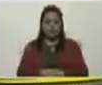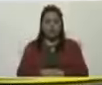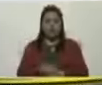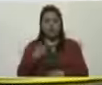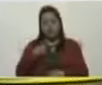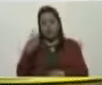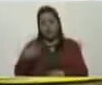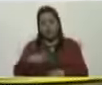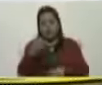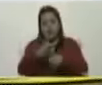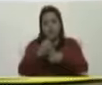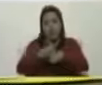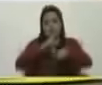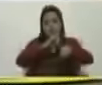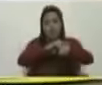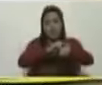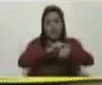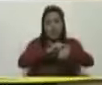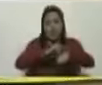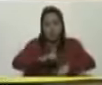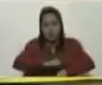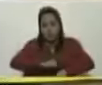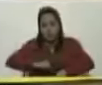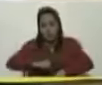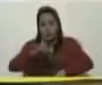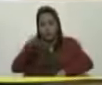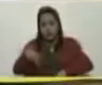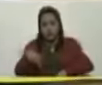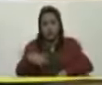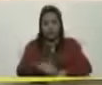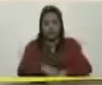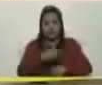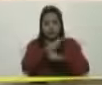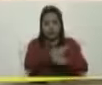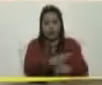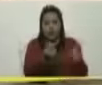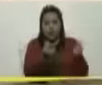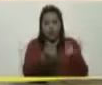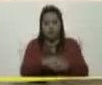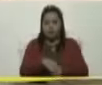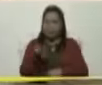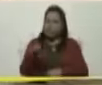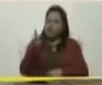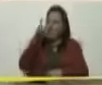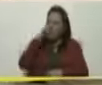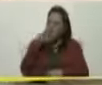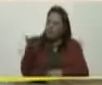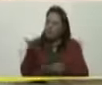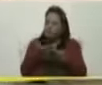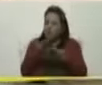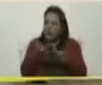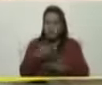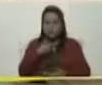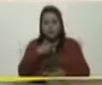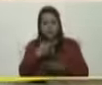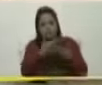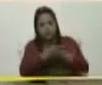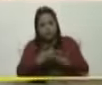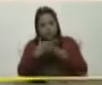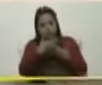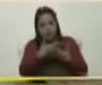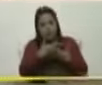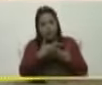médico, médico cirujano, soy economista, yo estudié economía en la Universidad de Carabobo y estudié medicina